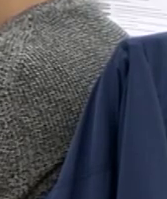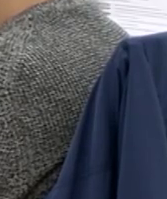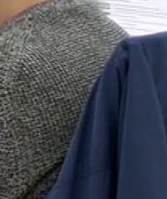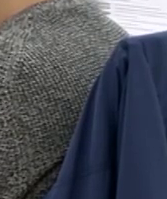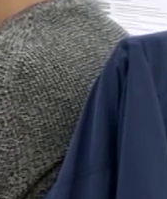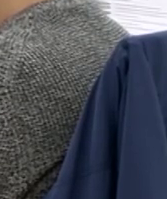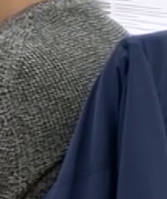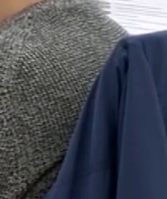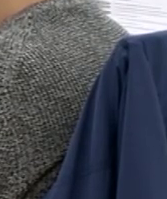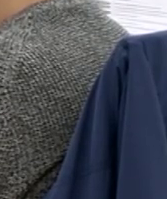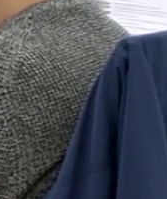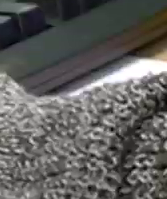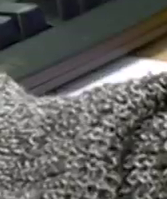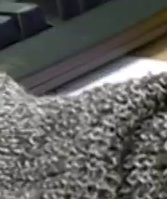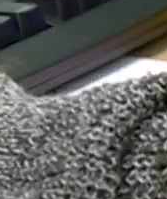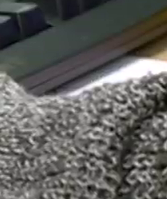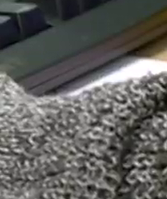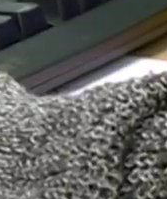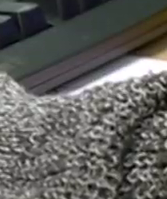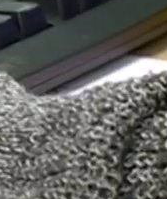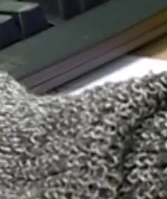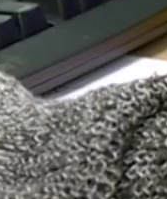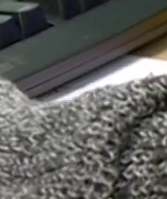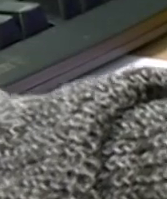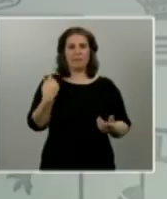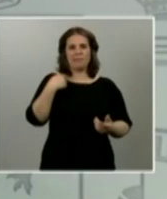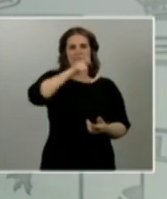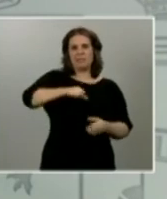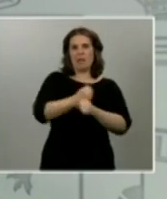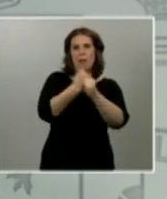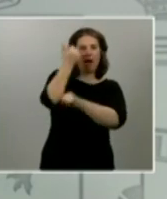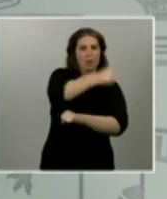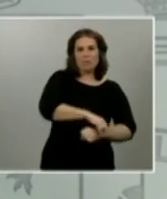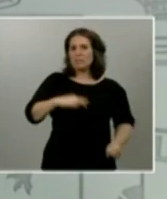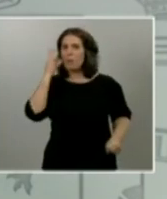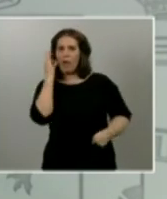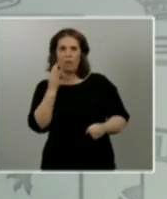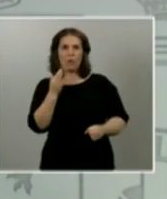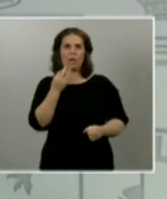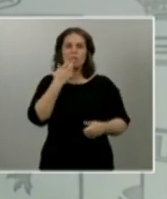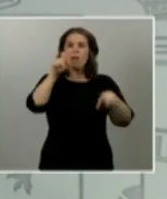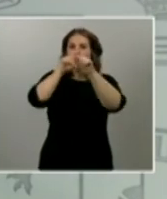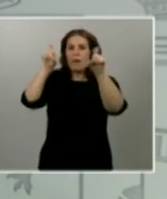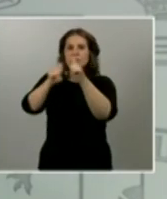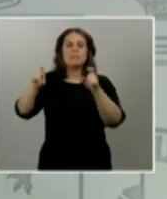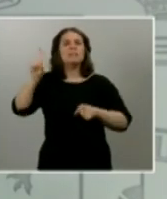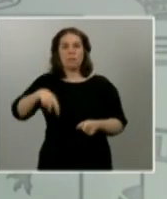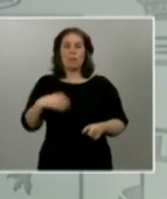que los trabajadores que no puedan realizar teletrabajo tendrán que cumplir unas normas. Tanto ellos como las empresas tendrán que tomar